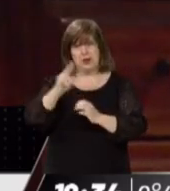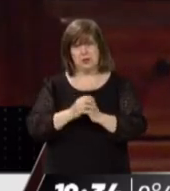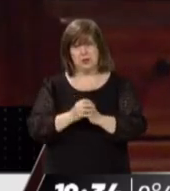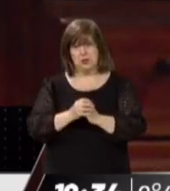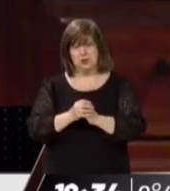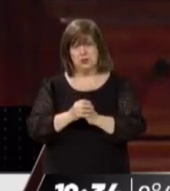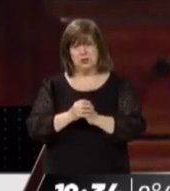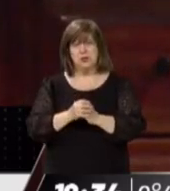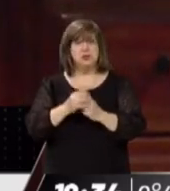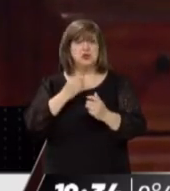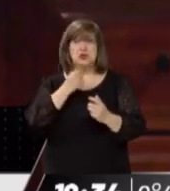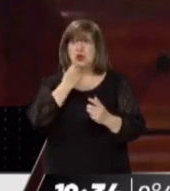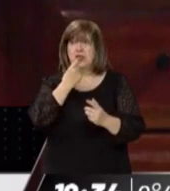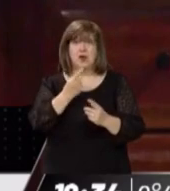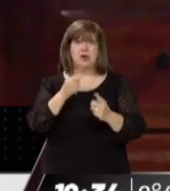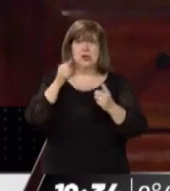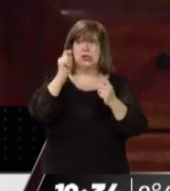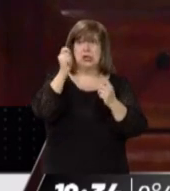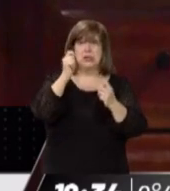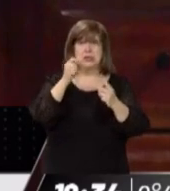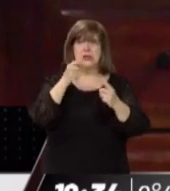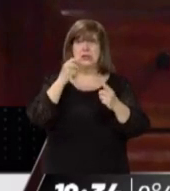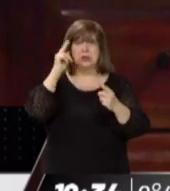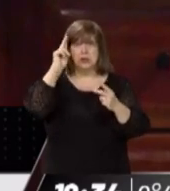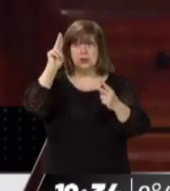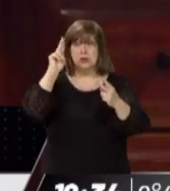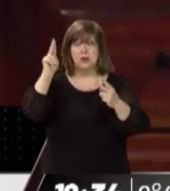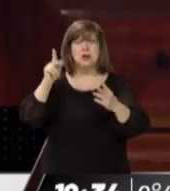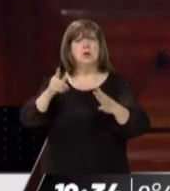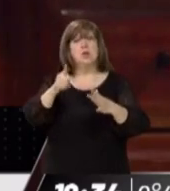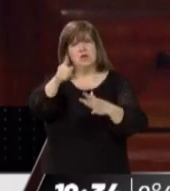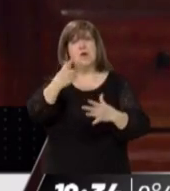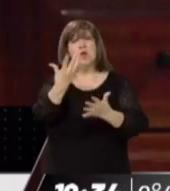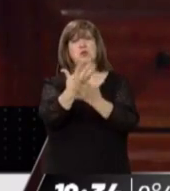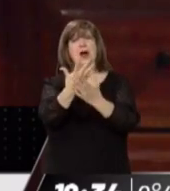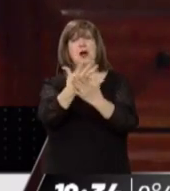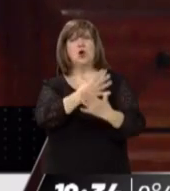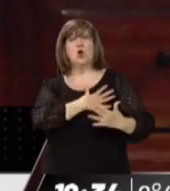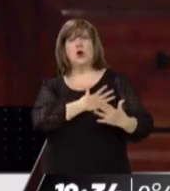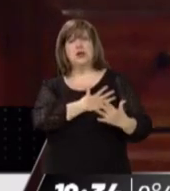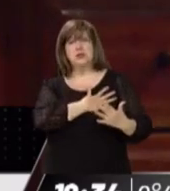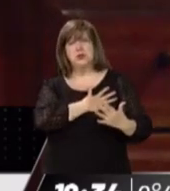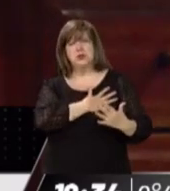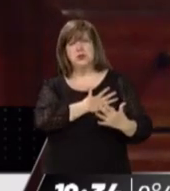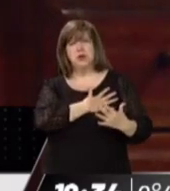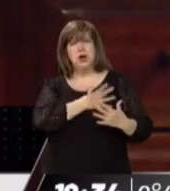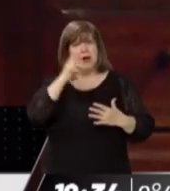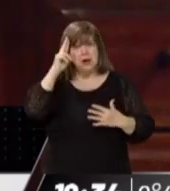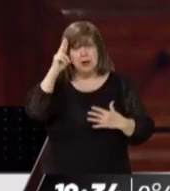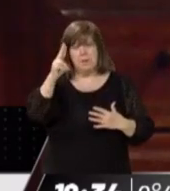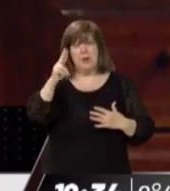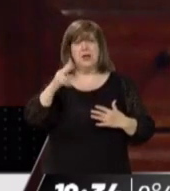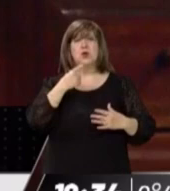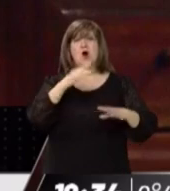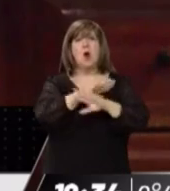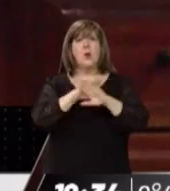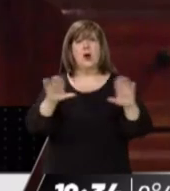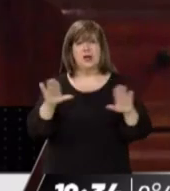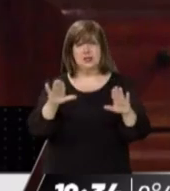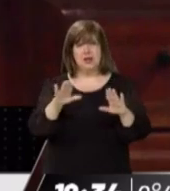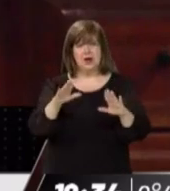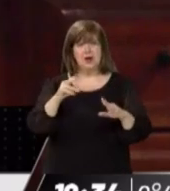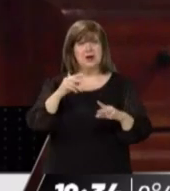quiero dar nombres porque no me interesa el nombre sino que pones un poquito la mano en el corazón y así ya está basta